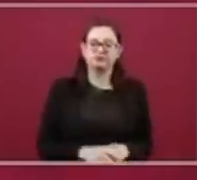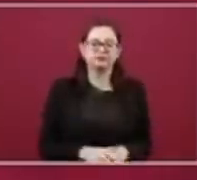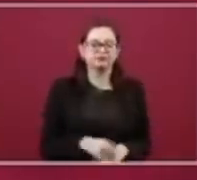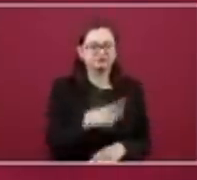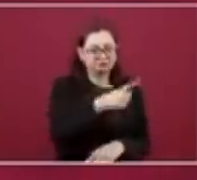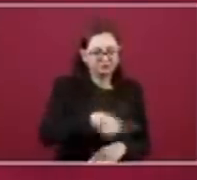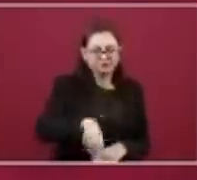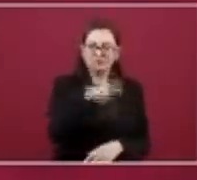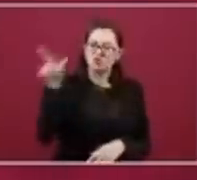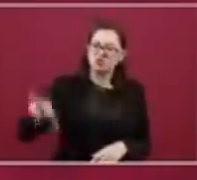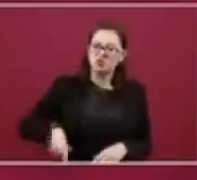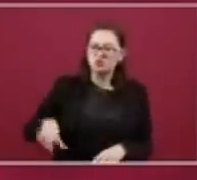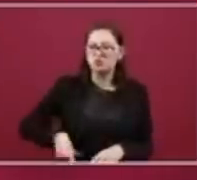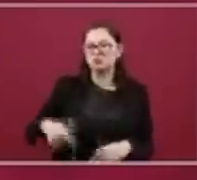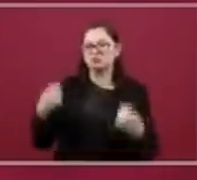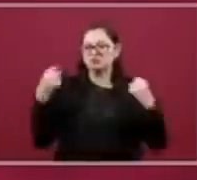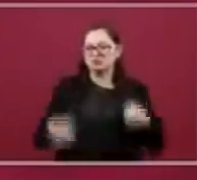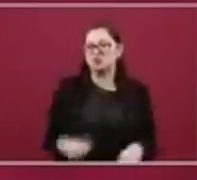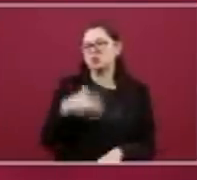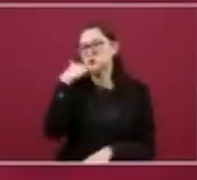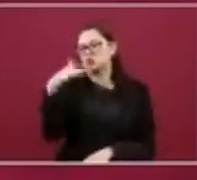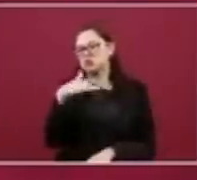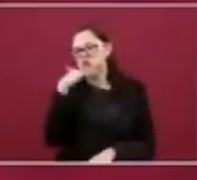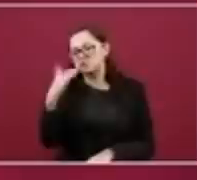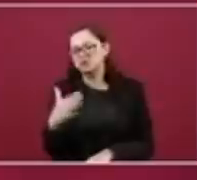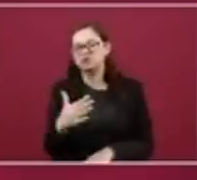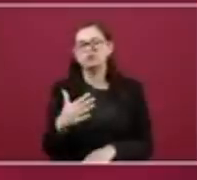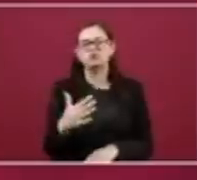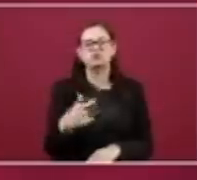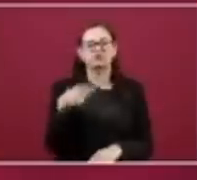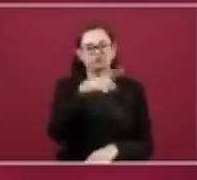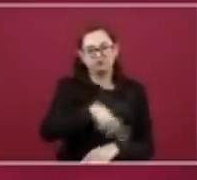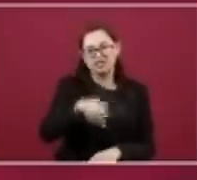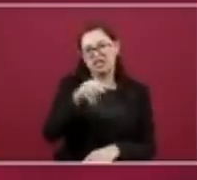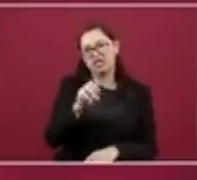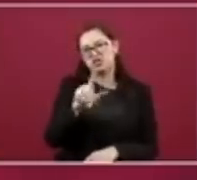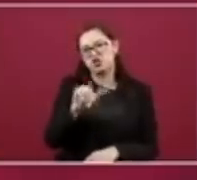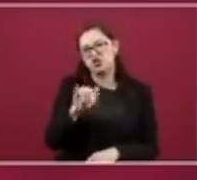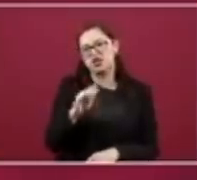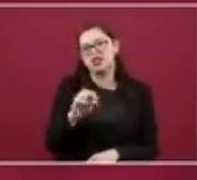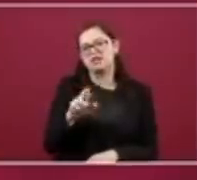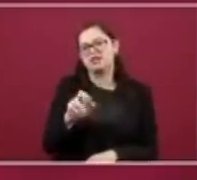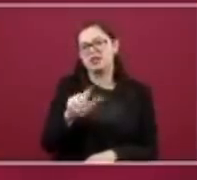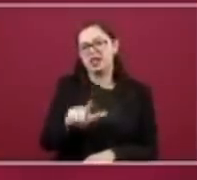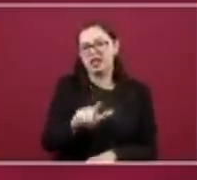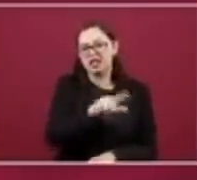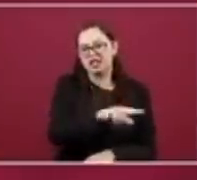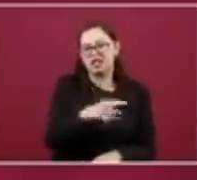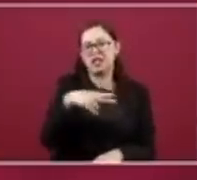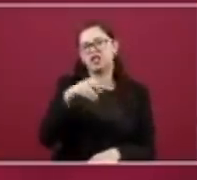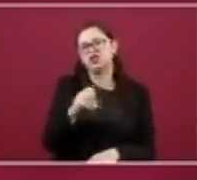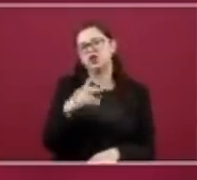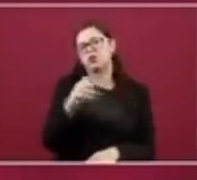autoritario, corrupto, al régimen neoliberal, neoporfirista,